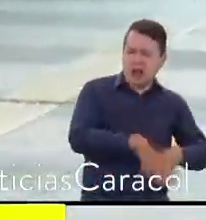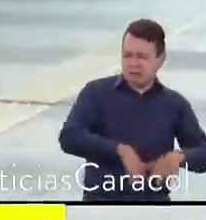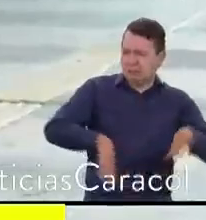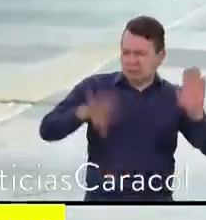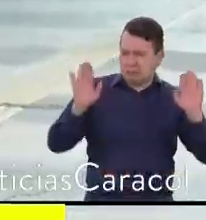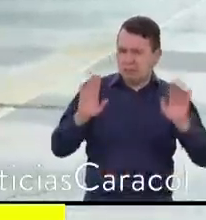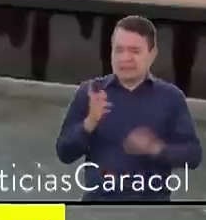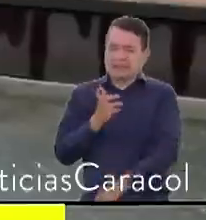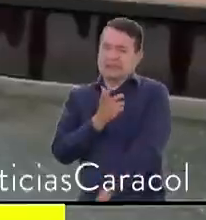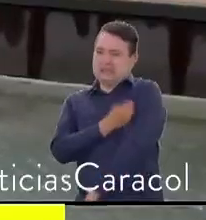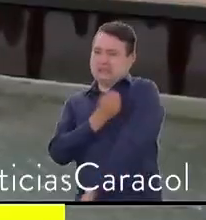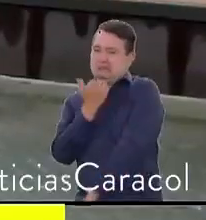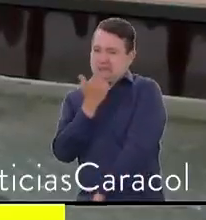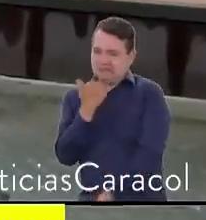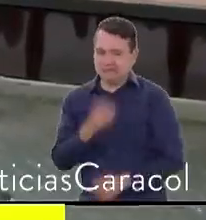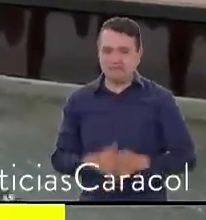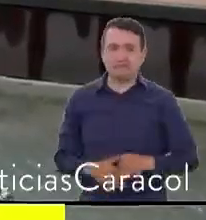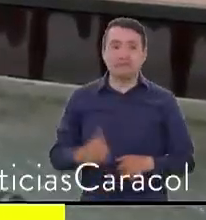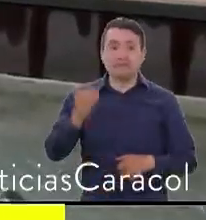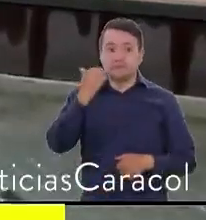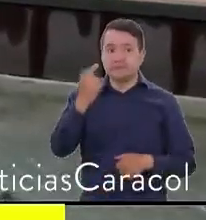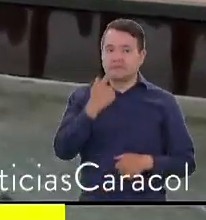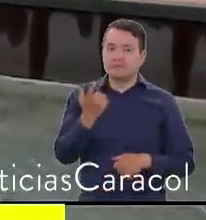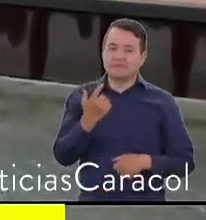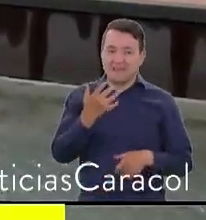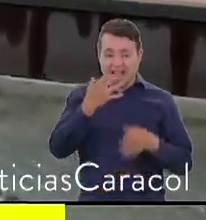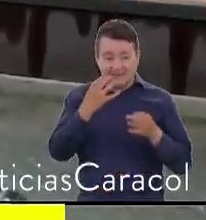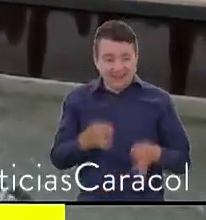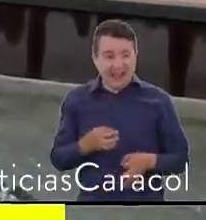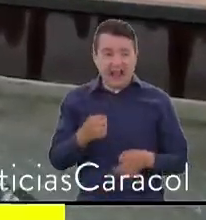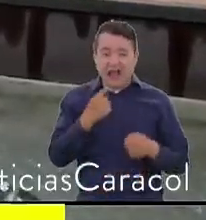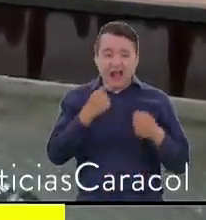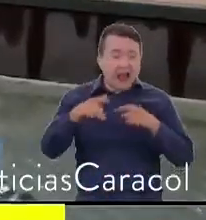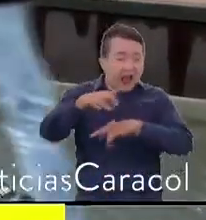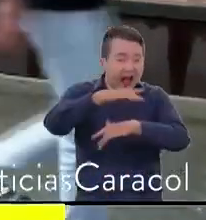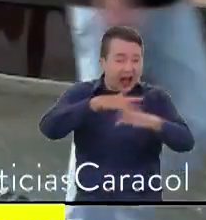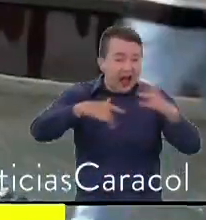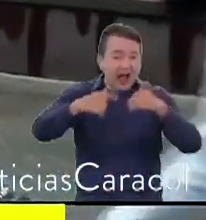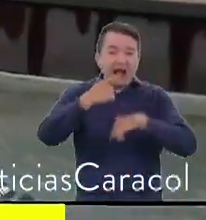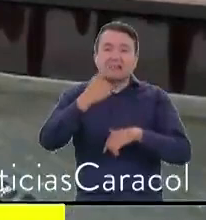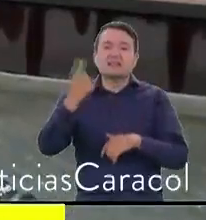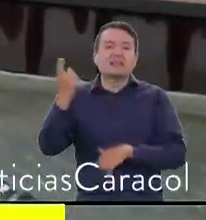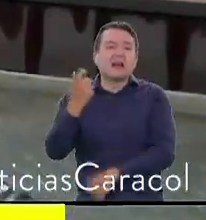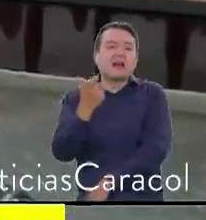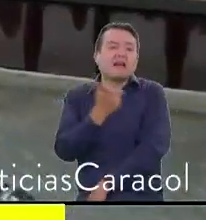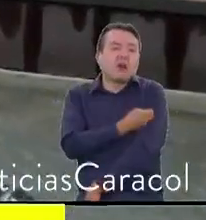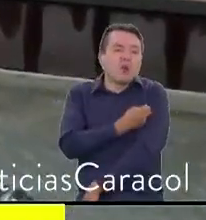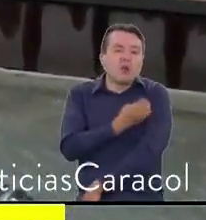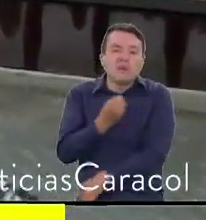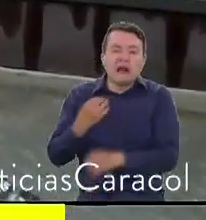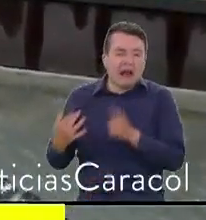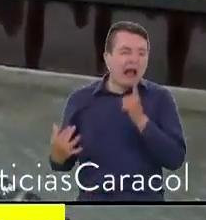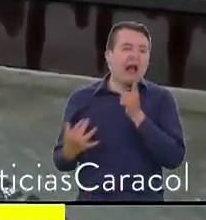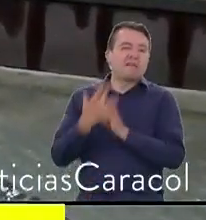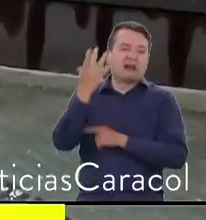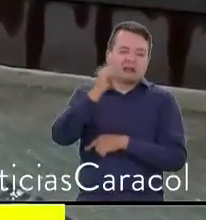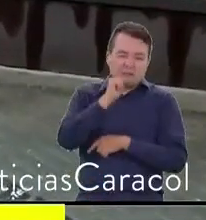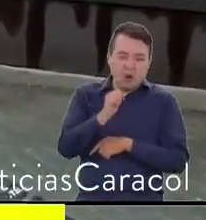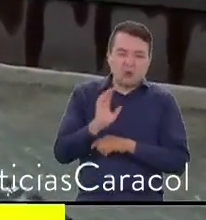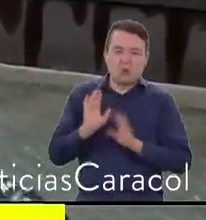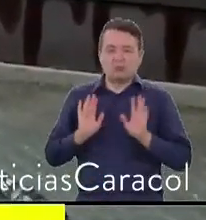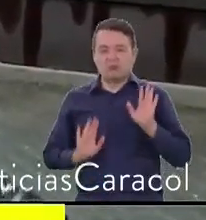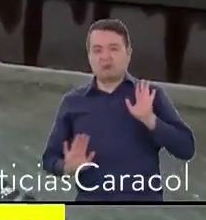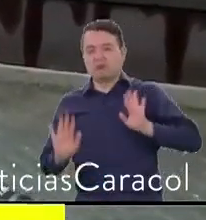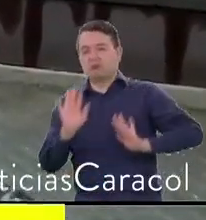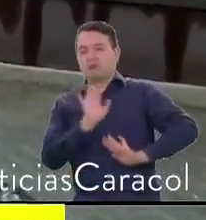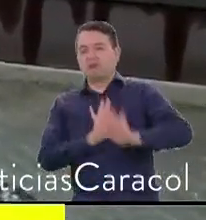la verdad, como se comentan muchas cosas de que esa vacuna viene para pues afectarnos más, pues estoy un poco